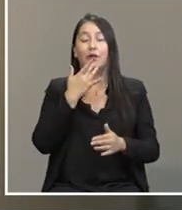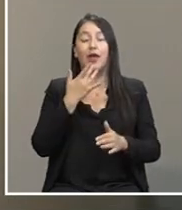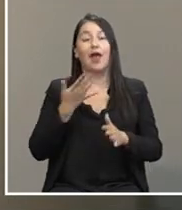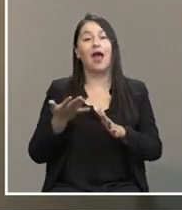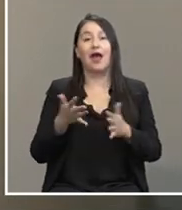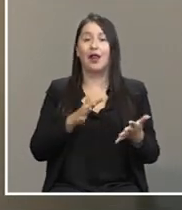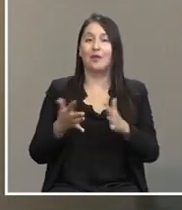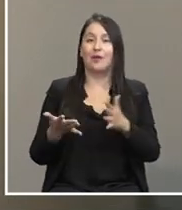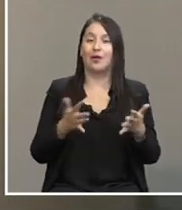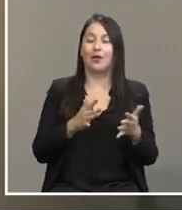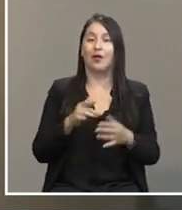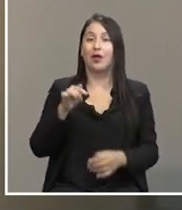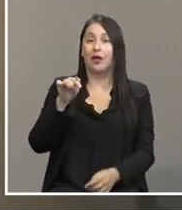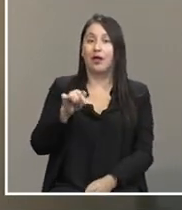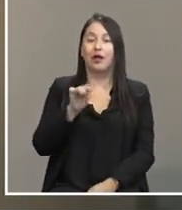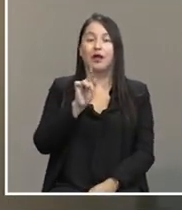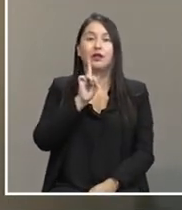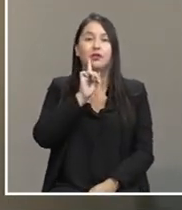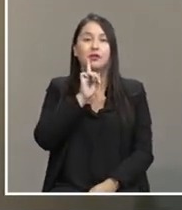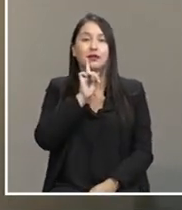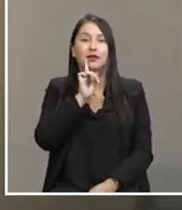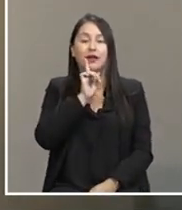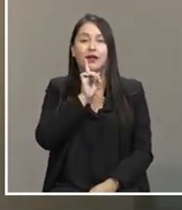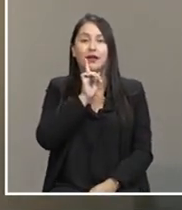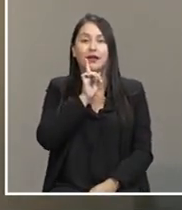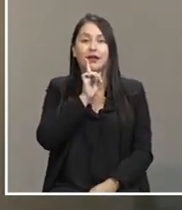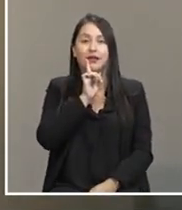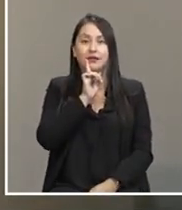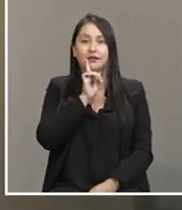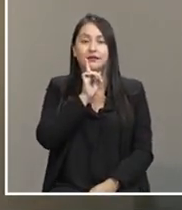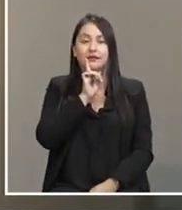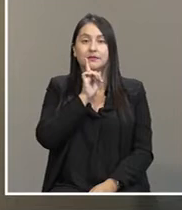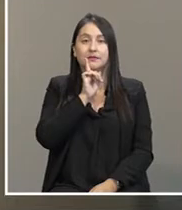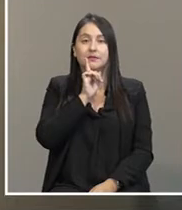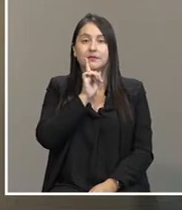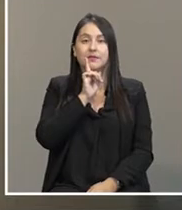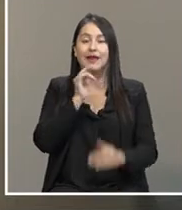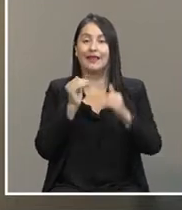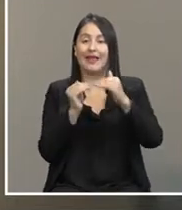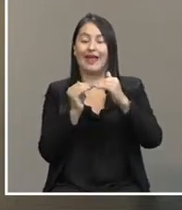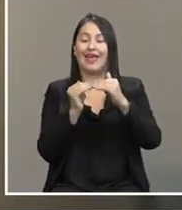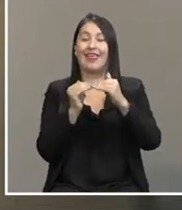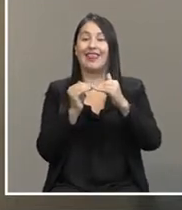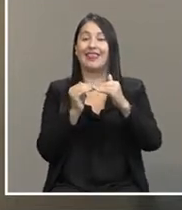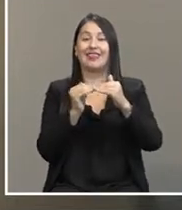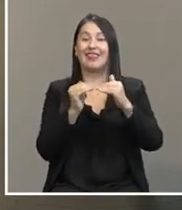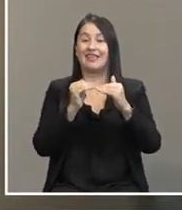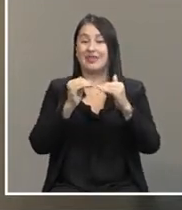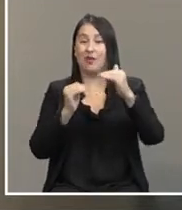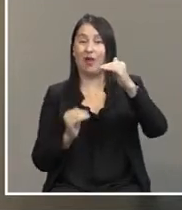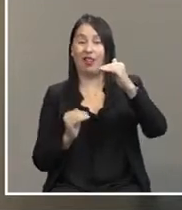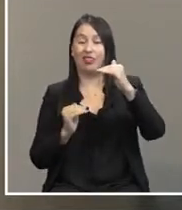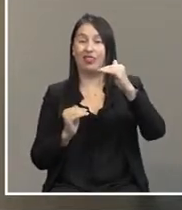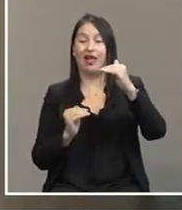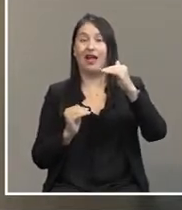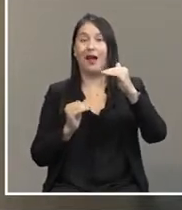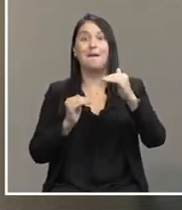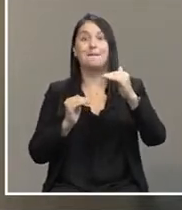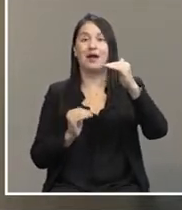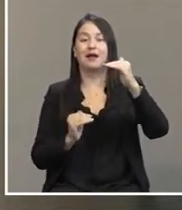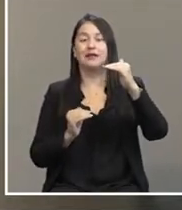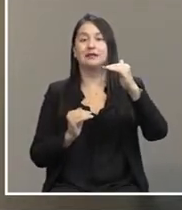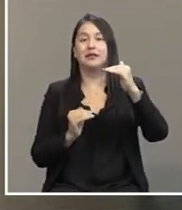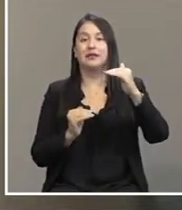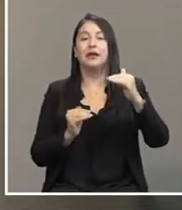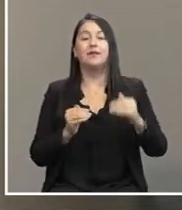probablemente esto tiene un efecto, ¿cierto?, sobre el nivel de la desigualdad que estamos midiendo, pero también sobre las tendencias. Cuando